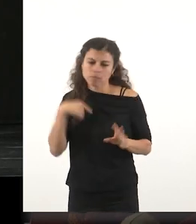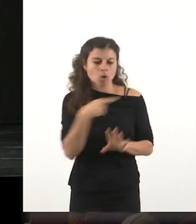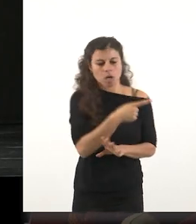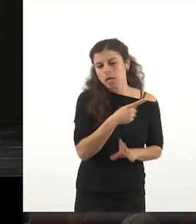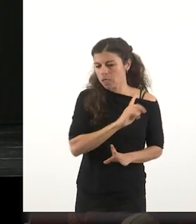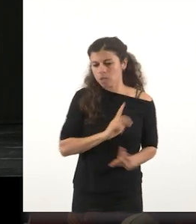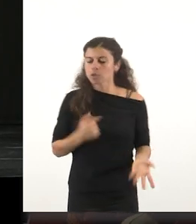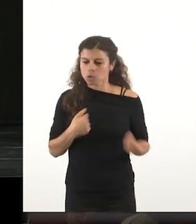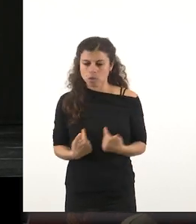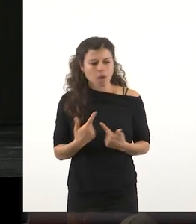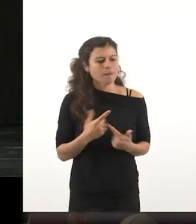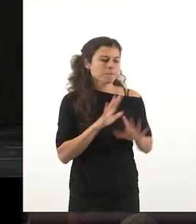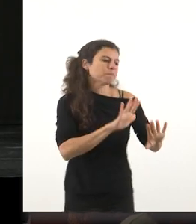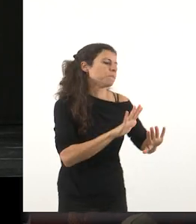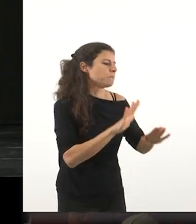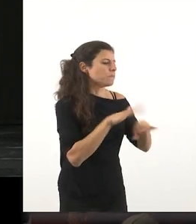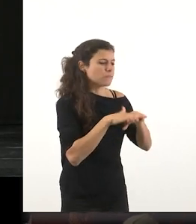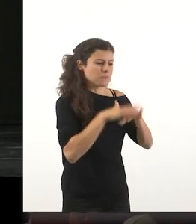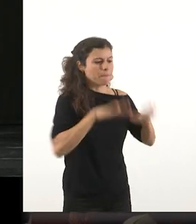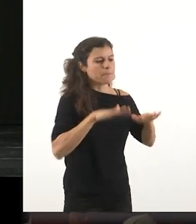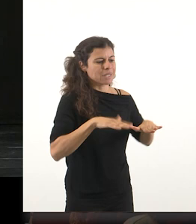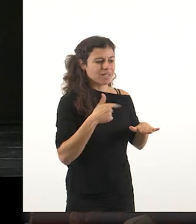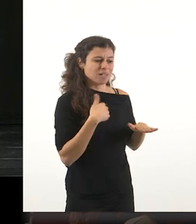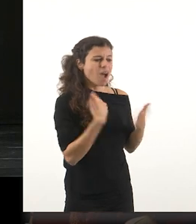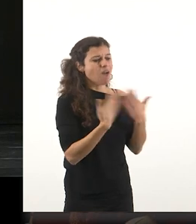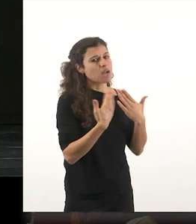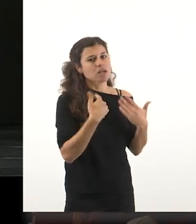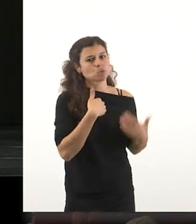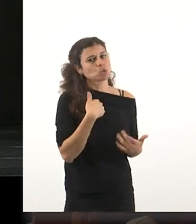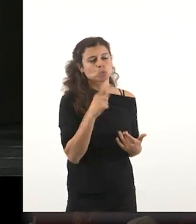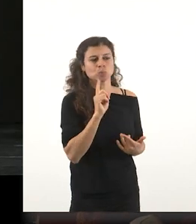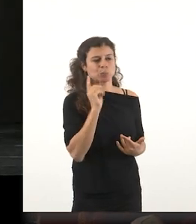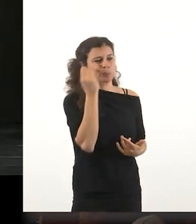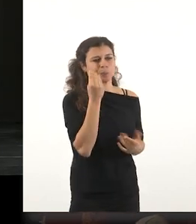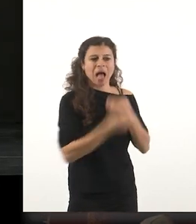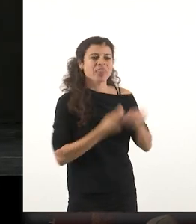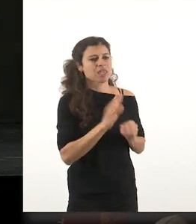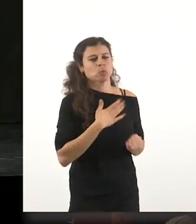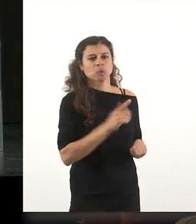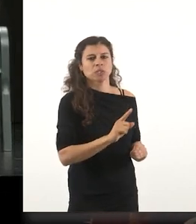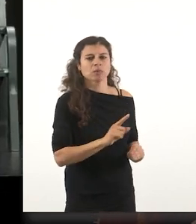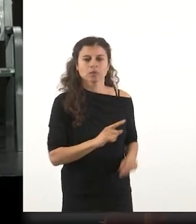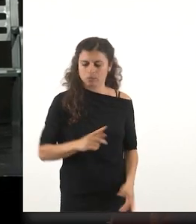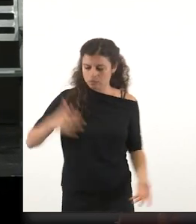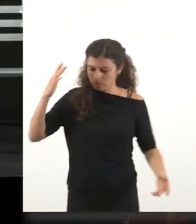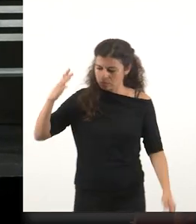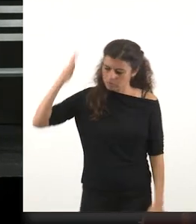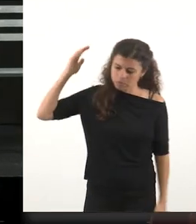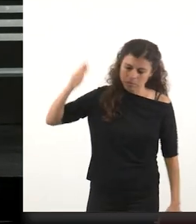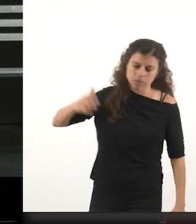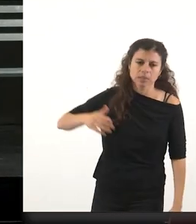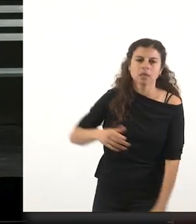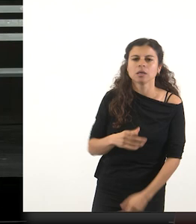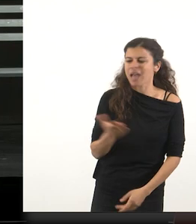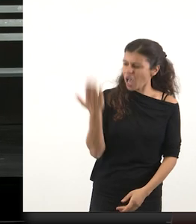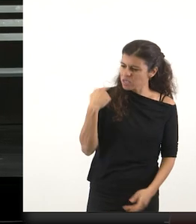rayas a la cabeza, ¿eh? ¿Podemos parar un momentillo para hablar de hacerlo otra vez? Sí, hombre, paremos. No, tía, vámonos, vámonos. Chámonos ya, vámonos ya, vámonos, déjalo, tía.